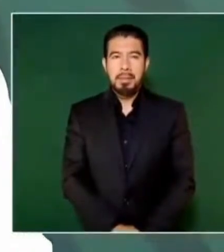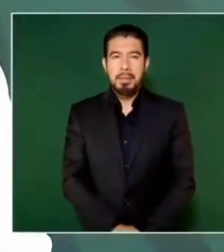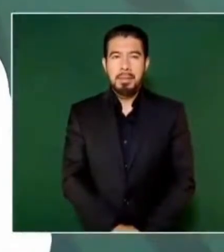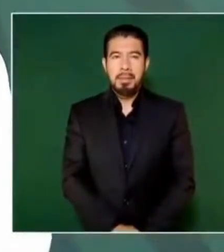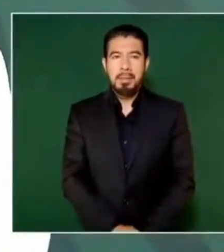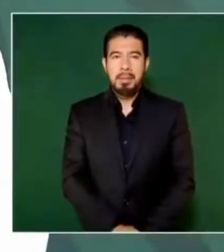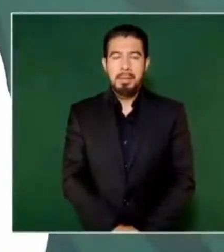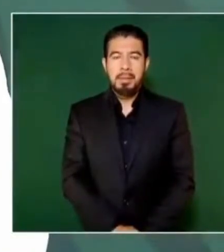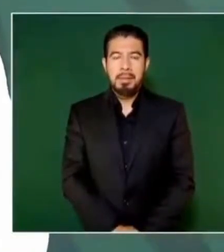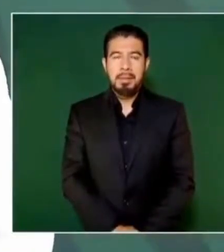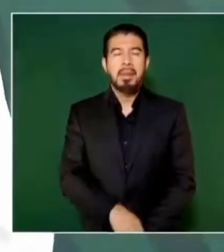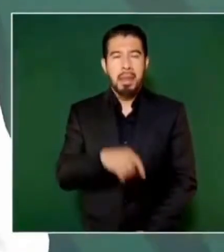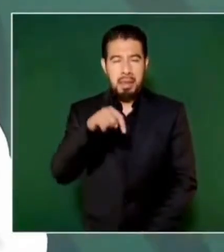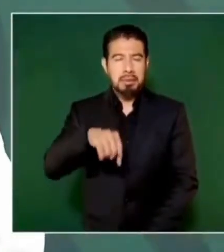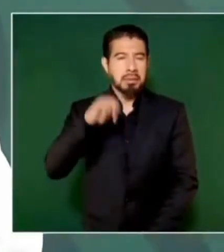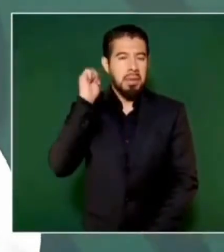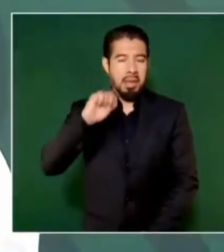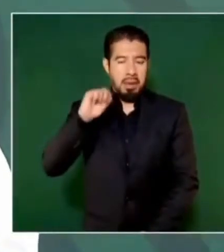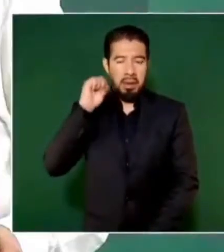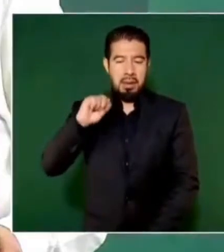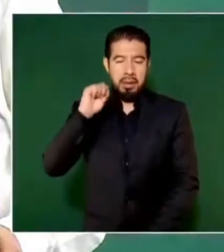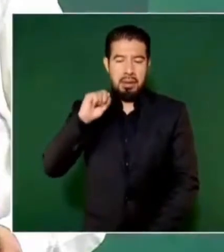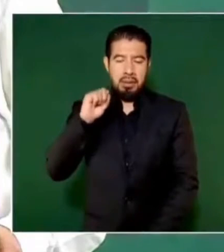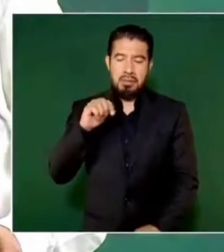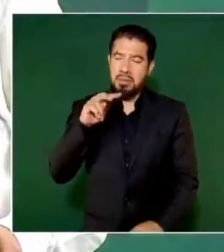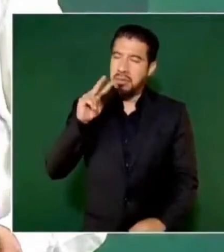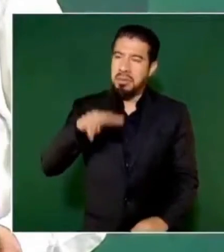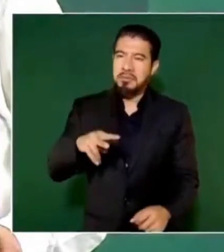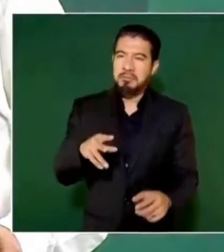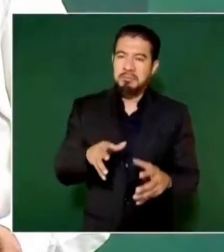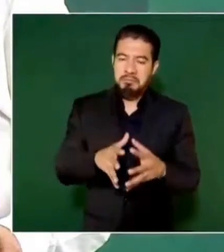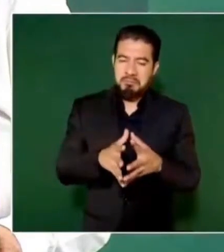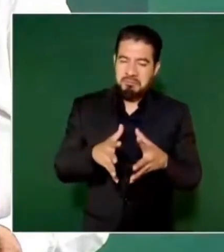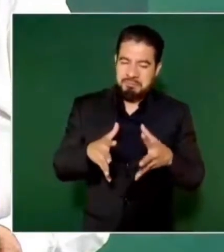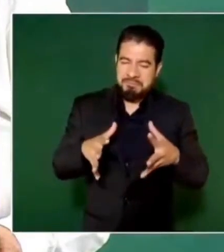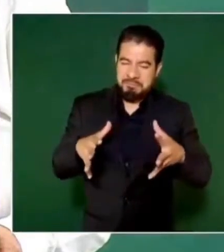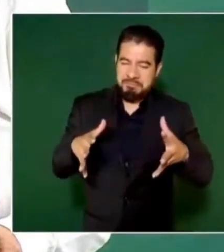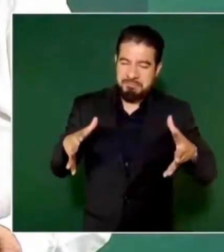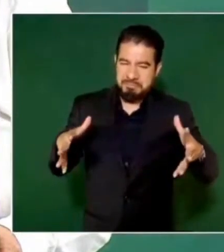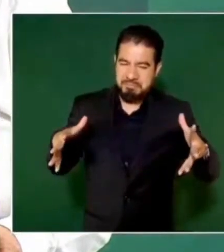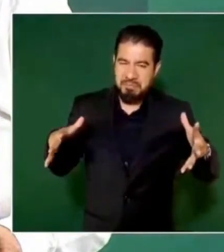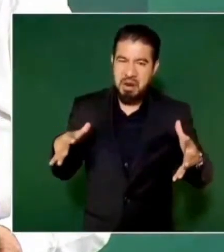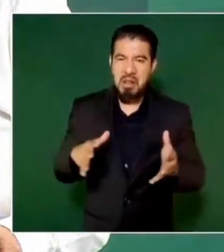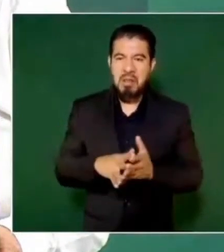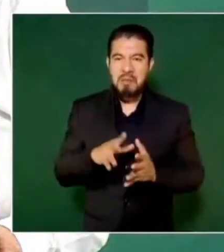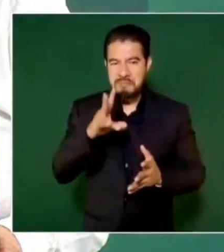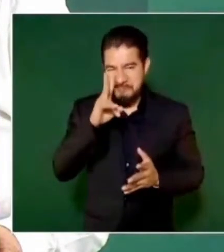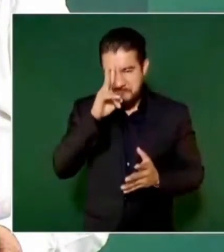está creciendo mucho la inseguridad, la violencia,